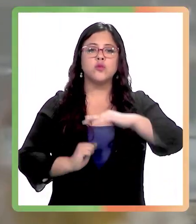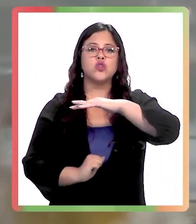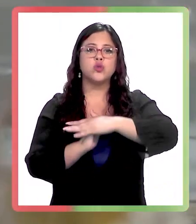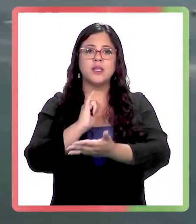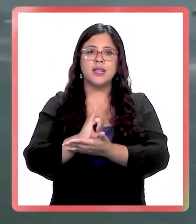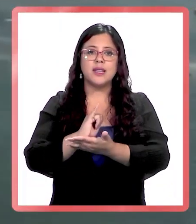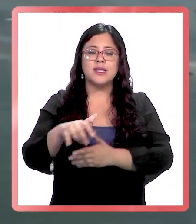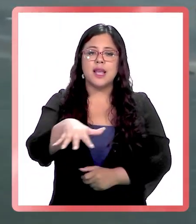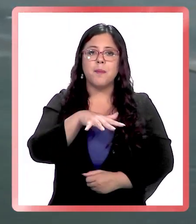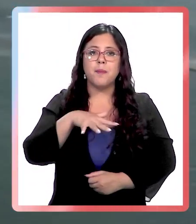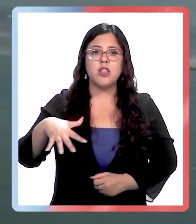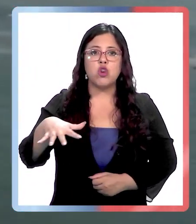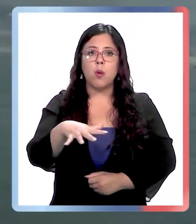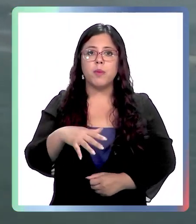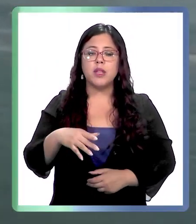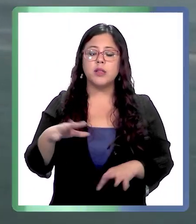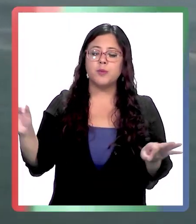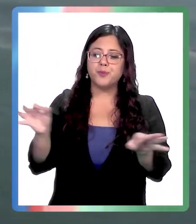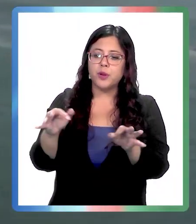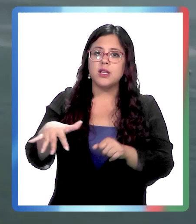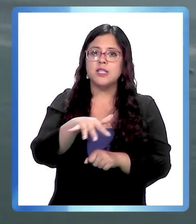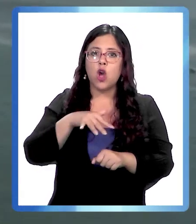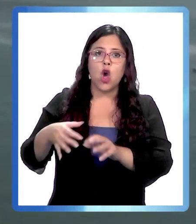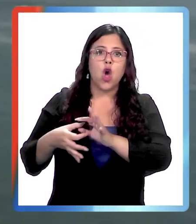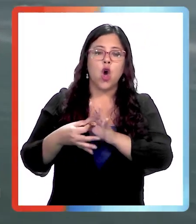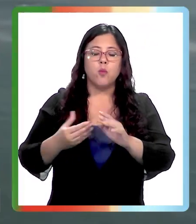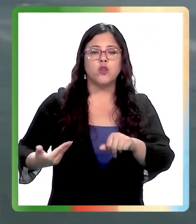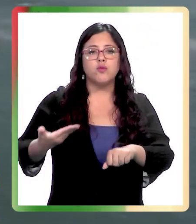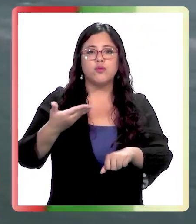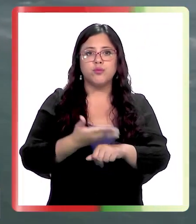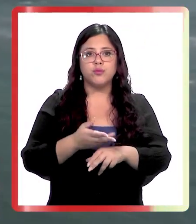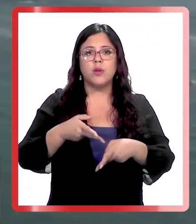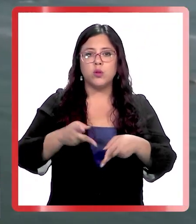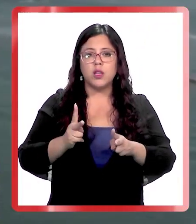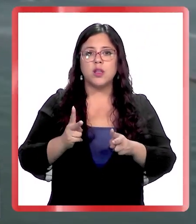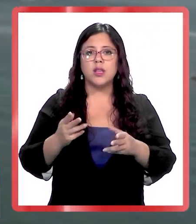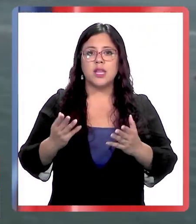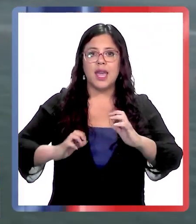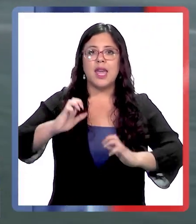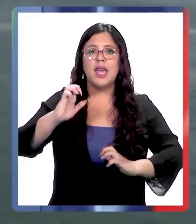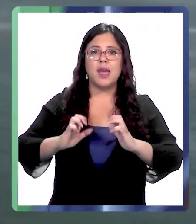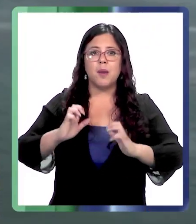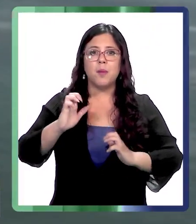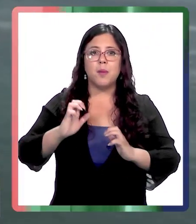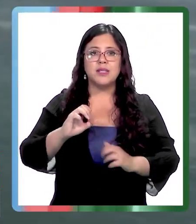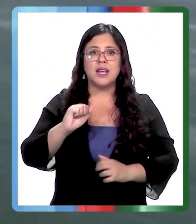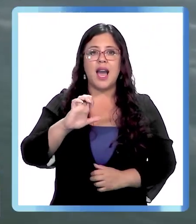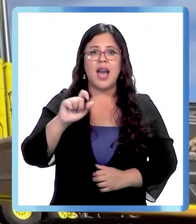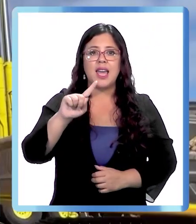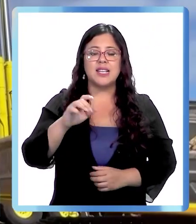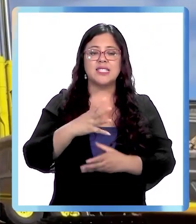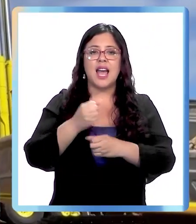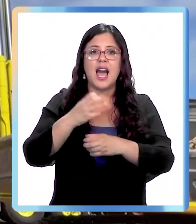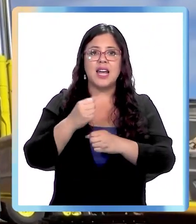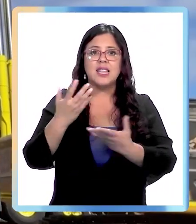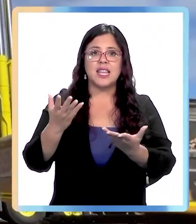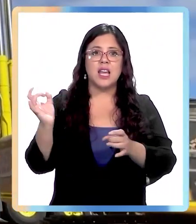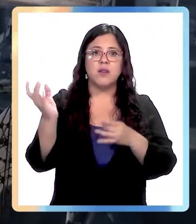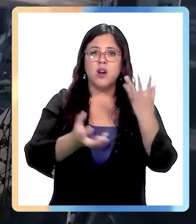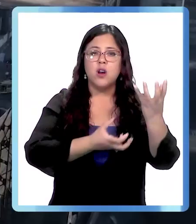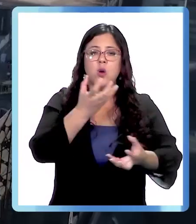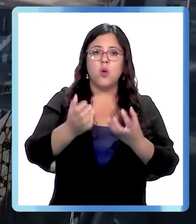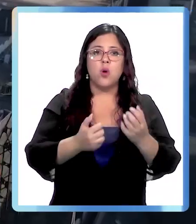La Superintendencia del Medio Ambiente se refirió a la situación tras la solicitud de autorización por parte de la empresa AES Andes para